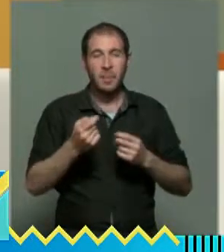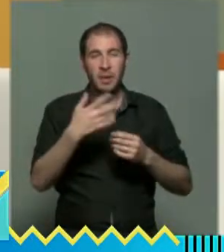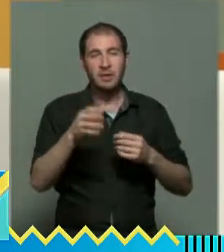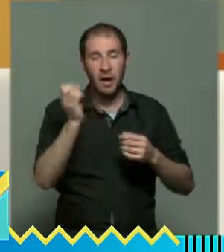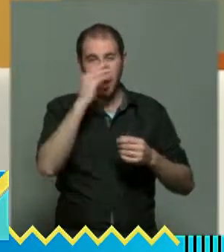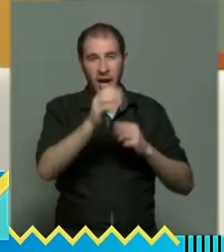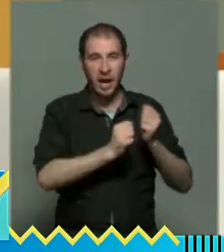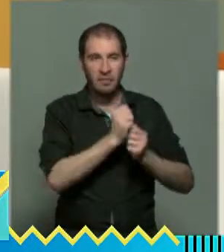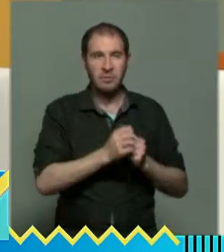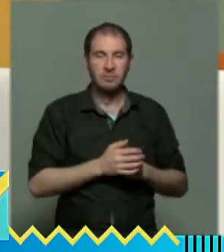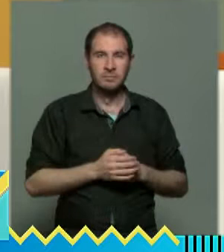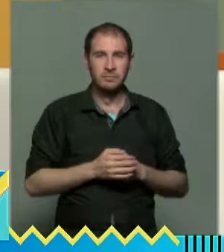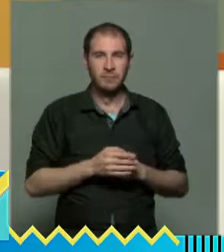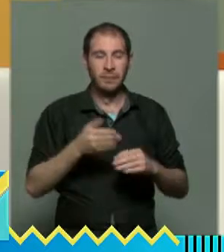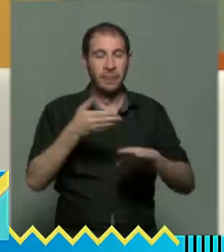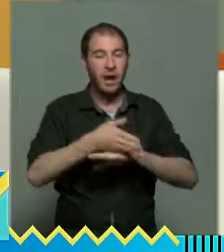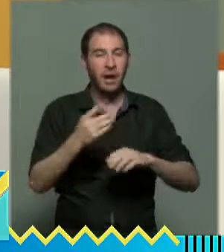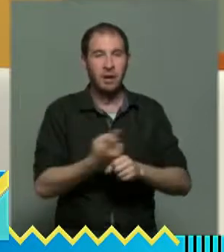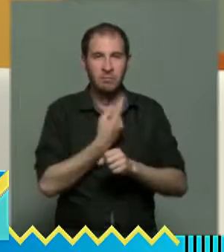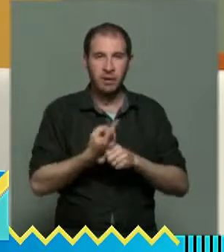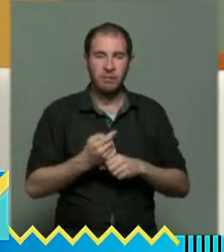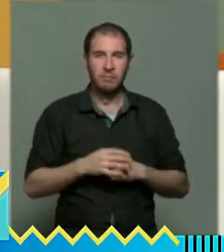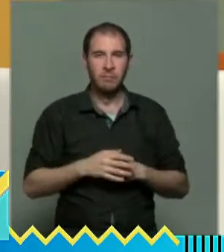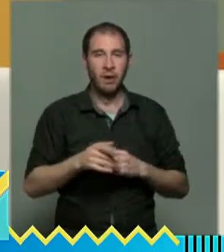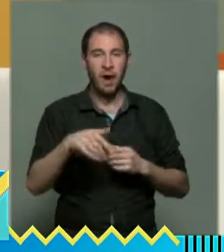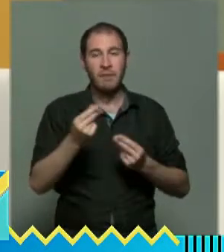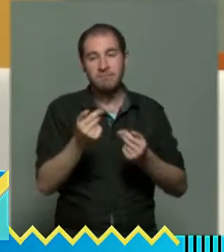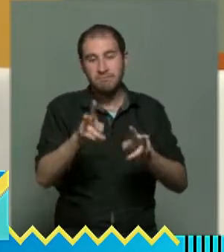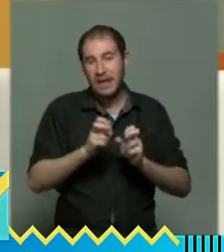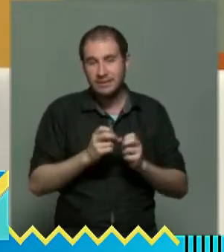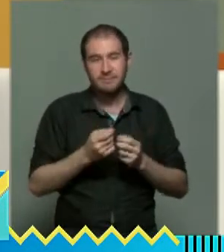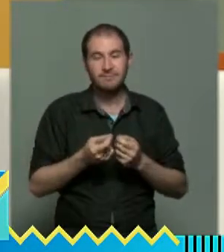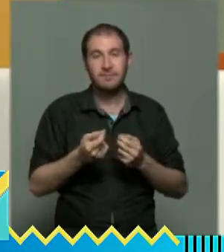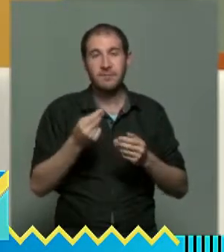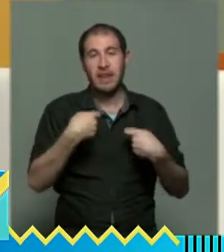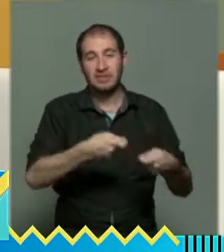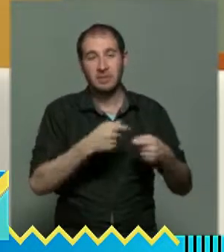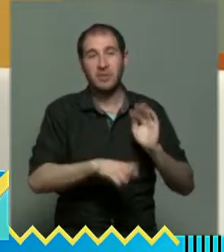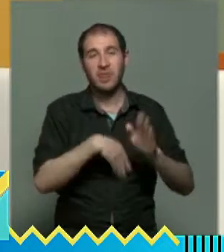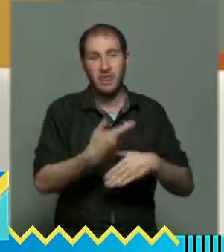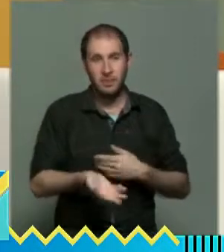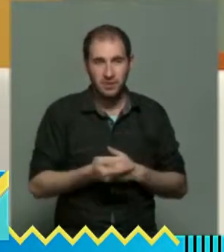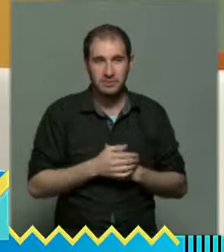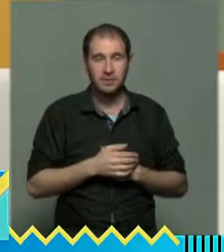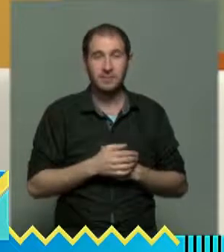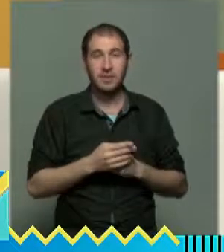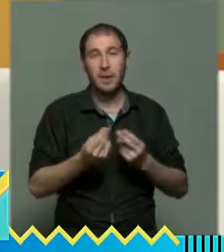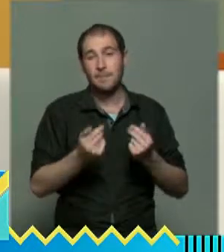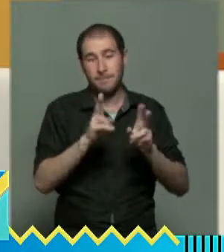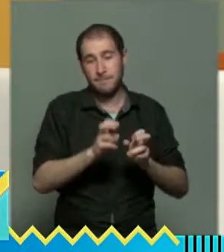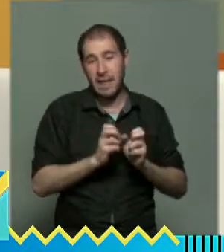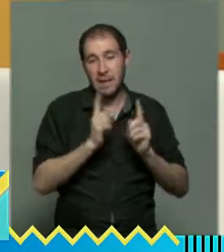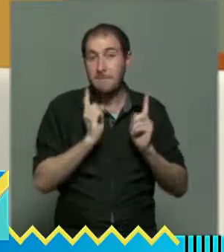productores sin poder acceder a un capital, a un financiamiento que vos después, con la misma